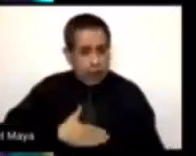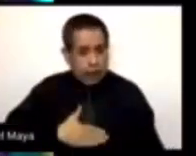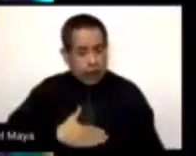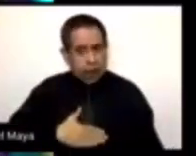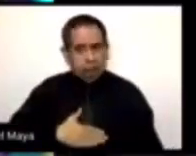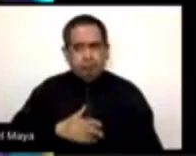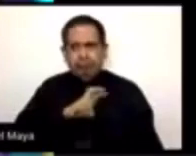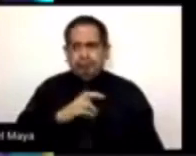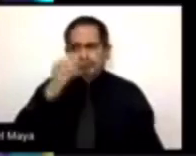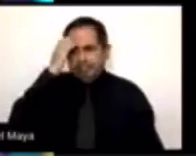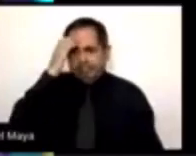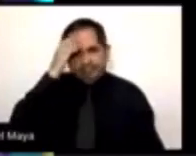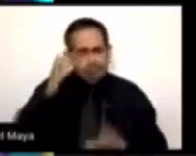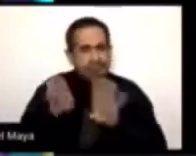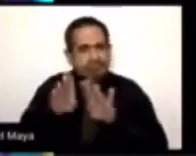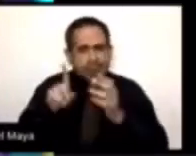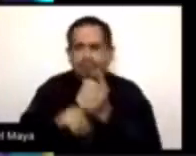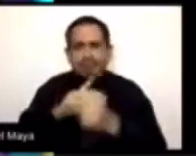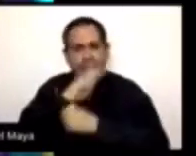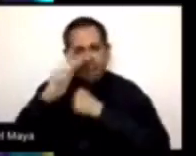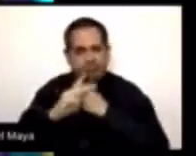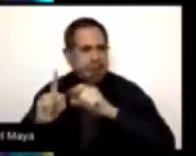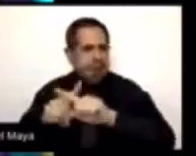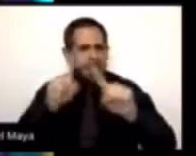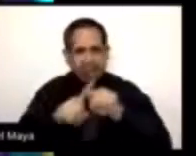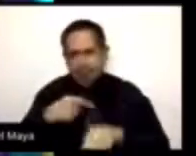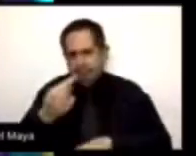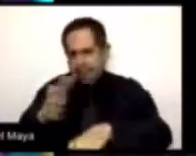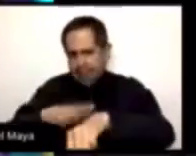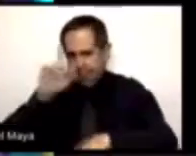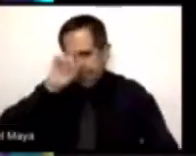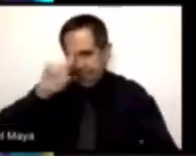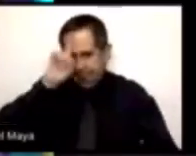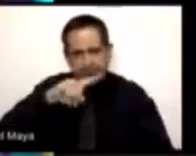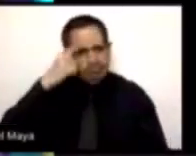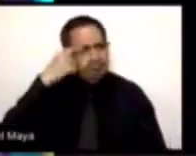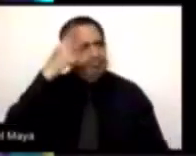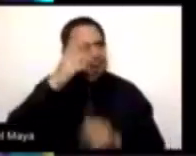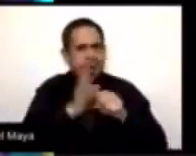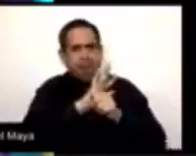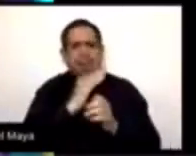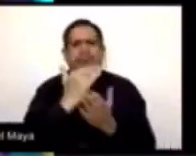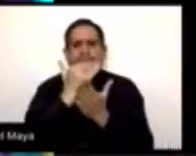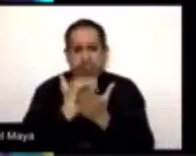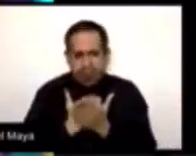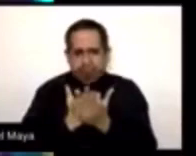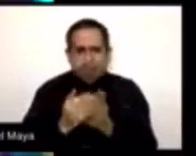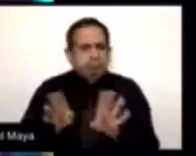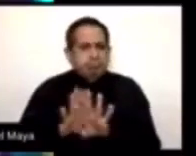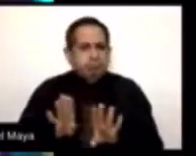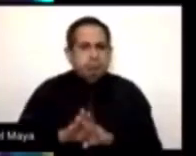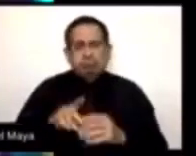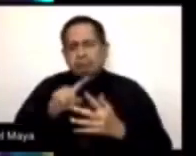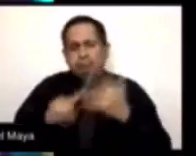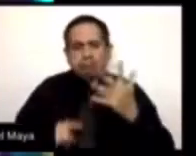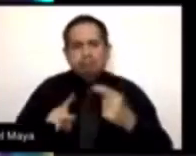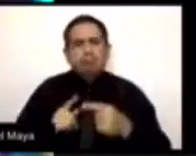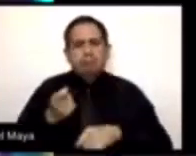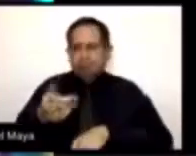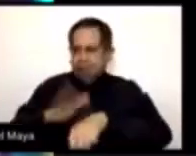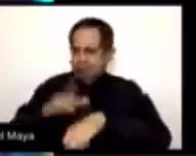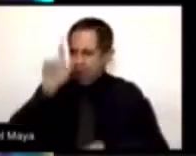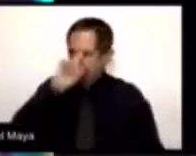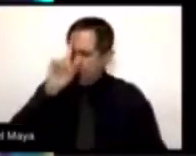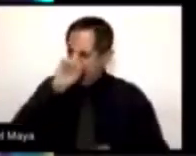recomienda a los países integrantes lo siguiente. Para mitigar el impacto de la crisis económica, uno, recomendamos que los